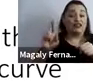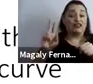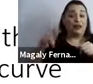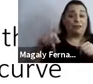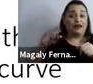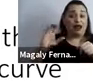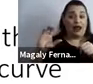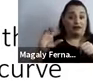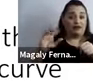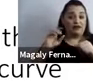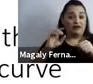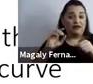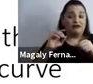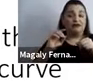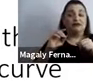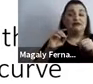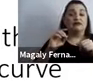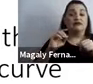el